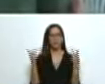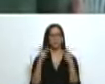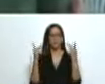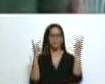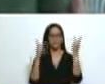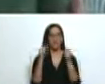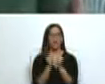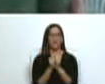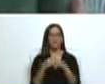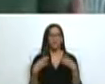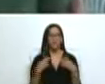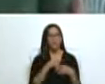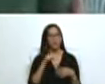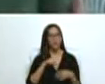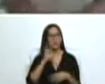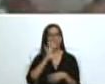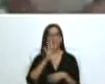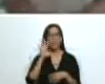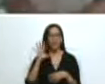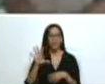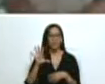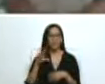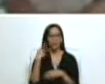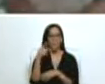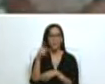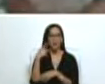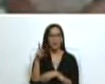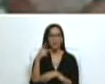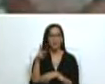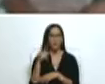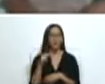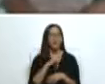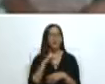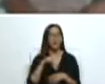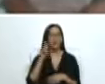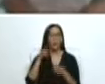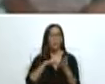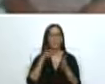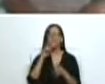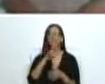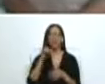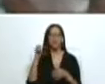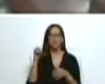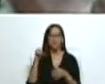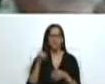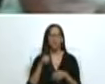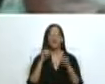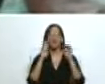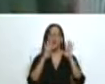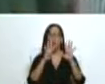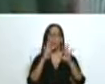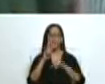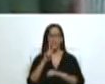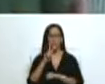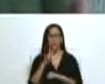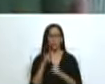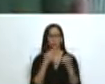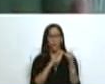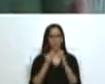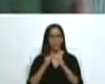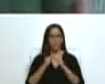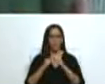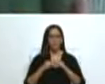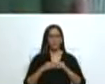estado Anzoátegui, nuestras 55 parroquias, en nuestras 2.292 comunidades, y le